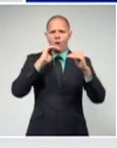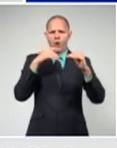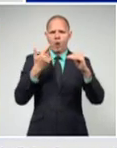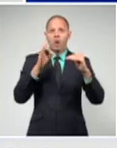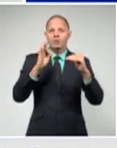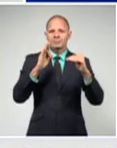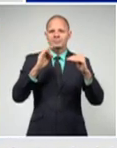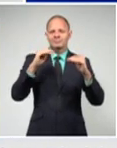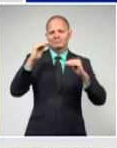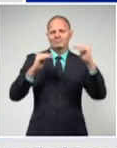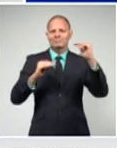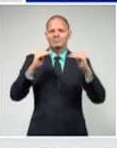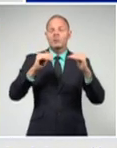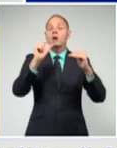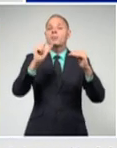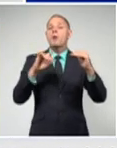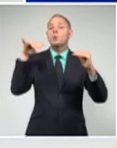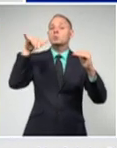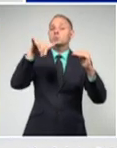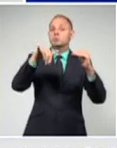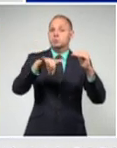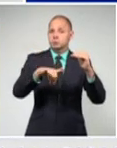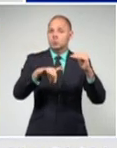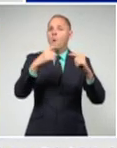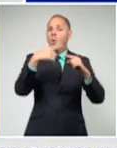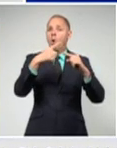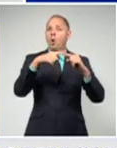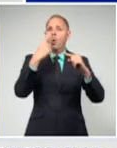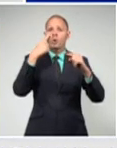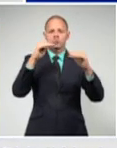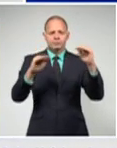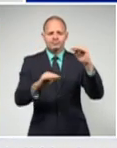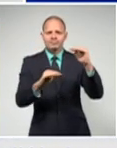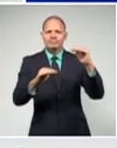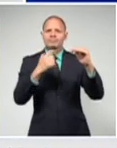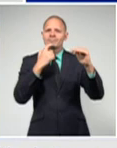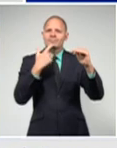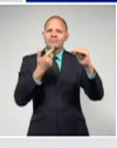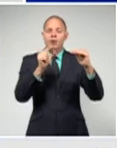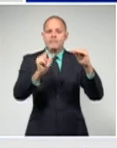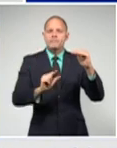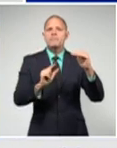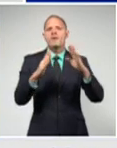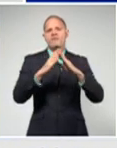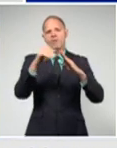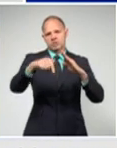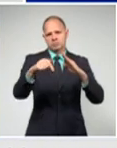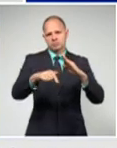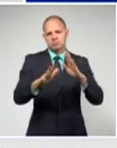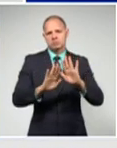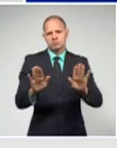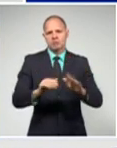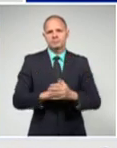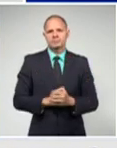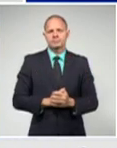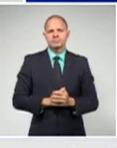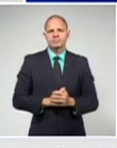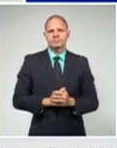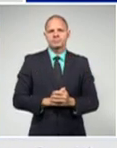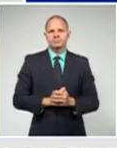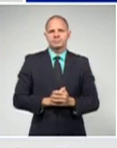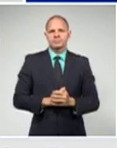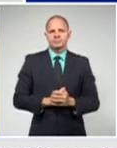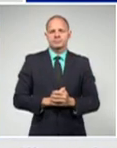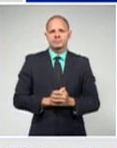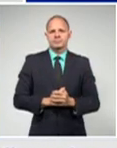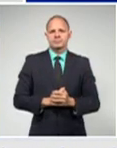el comportamiento que hemos tenido en Cuba, como siempre digo, desde hace más de 2 meses. Y como pueden ver ahí,